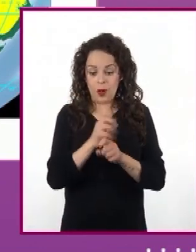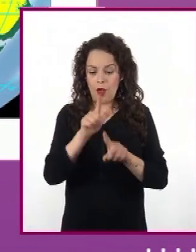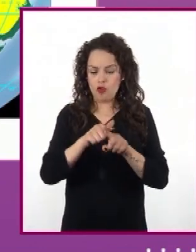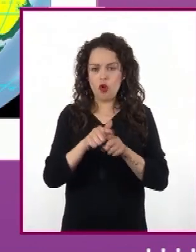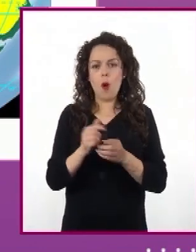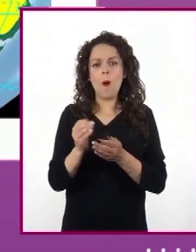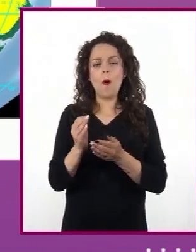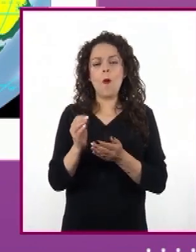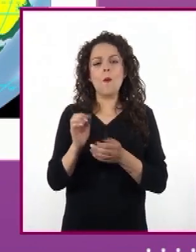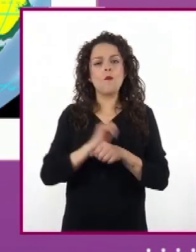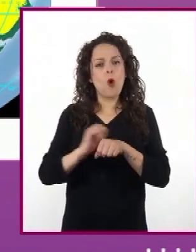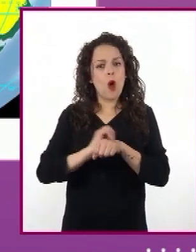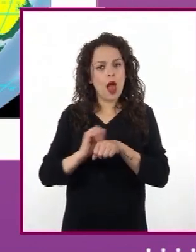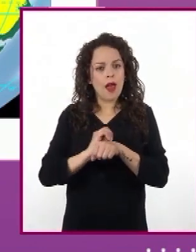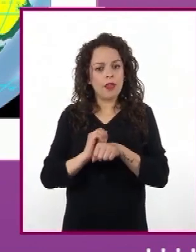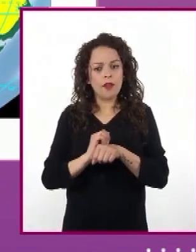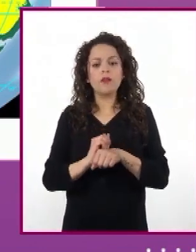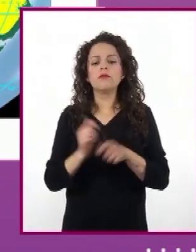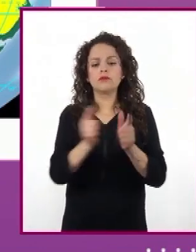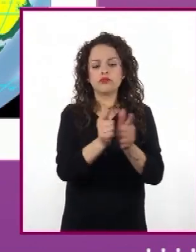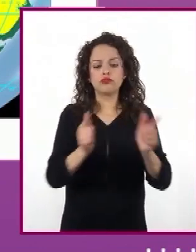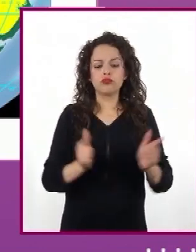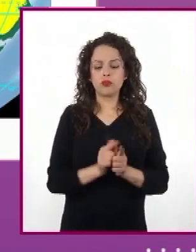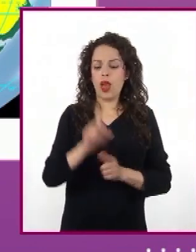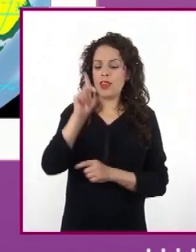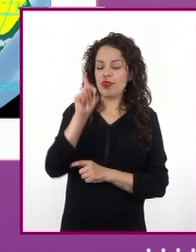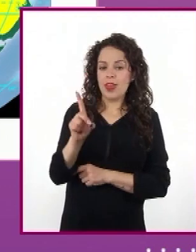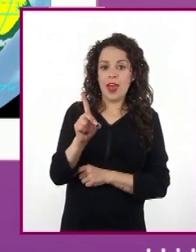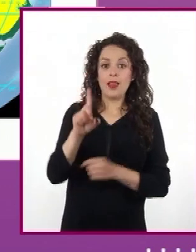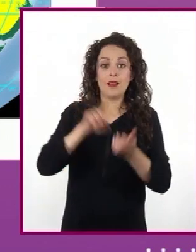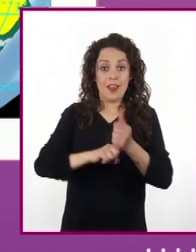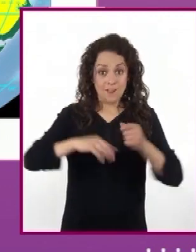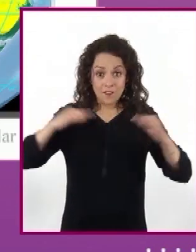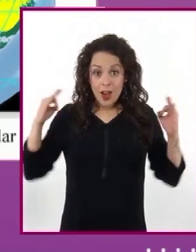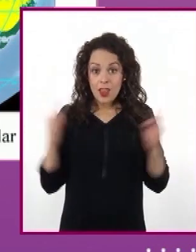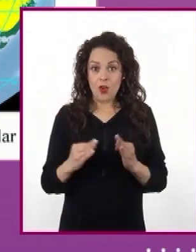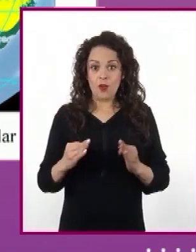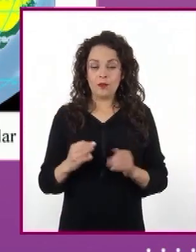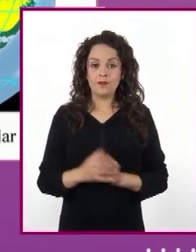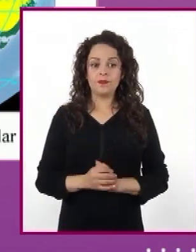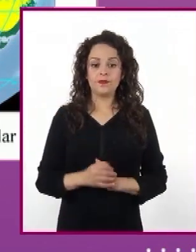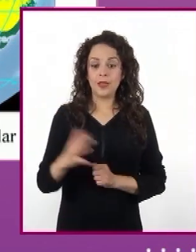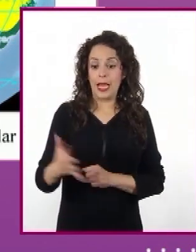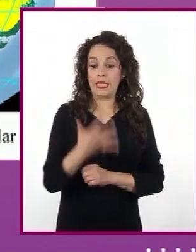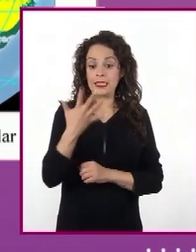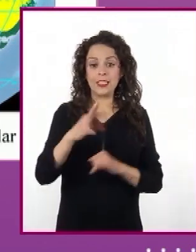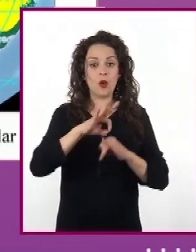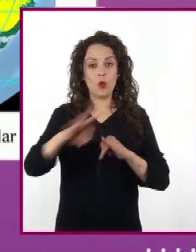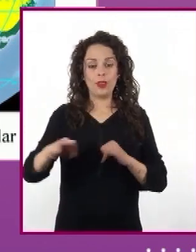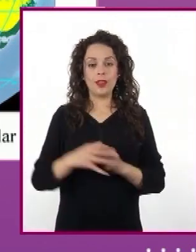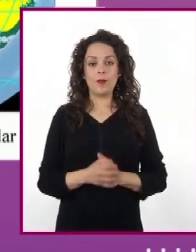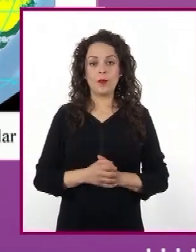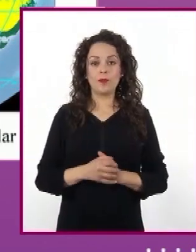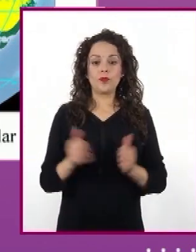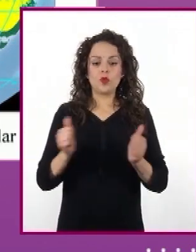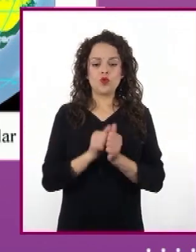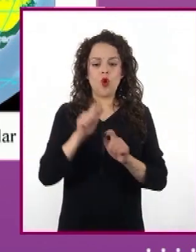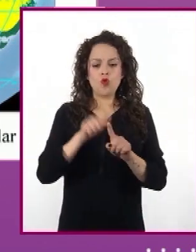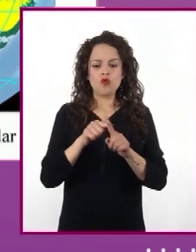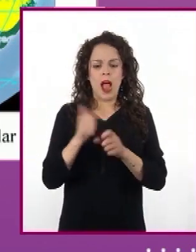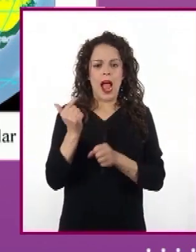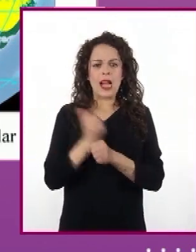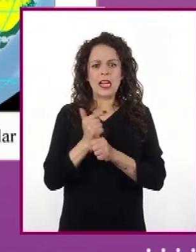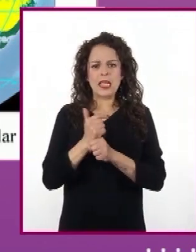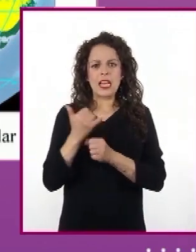vamos a localizar los climas del grupo D, fríos. 5. Por último, con colores gris y